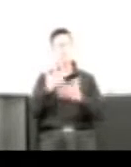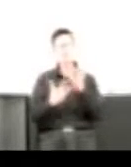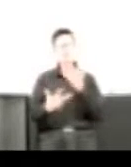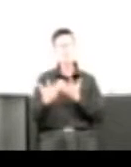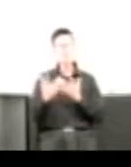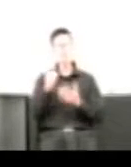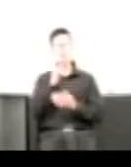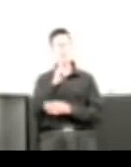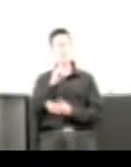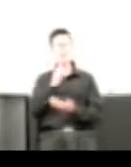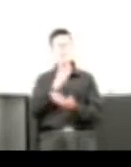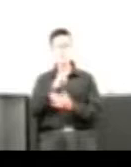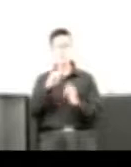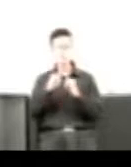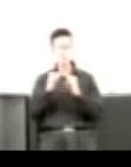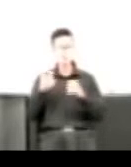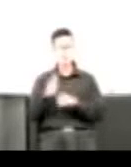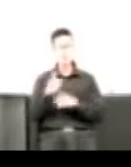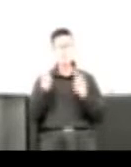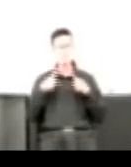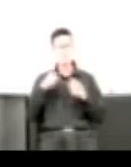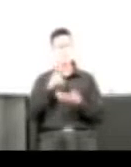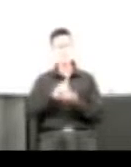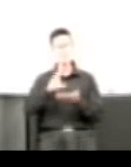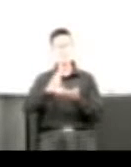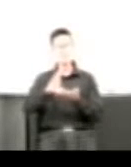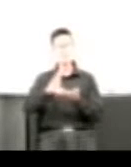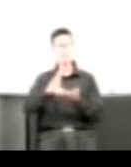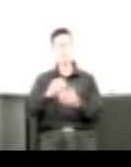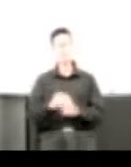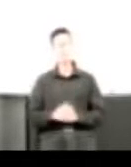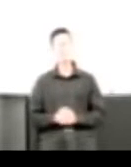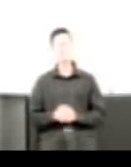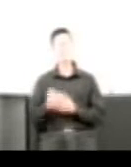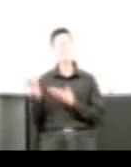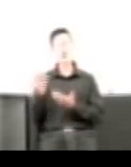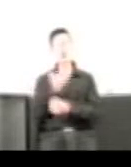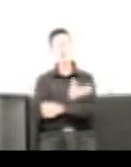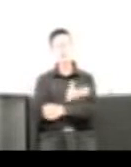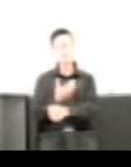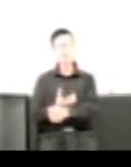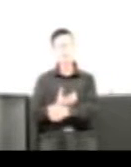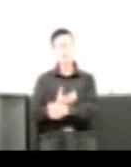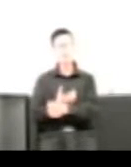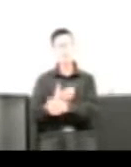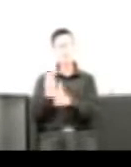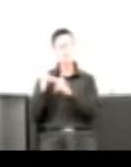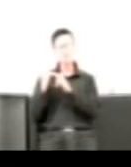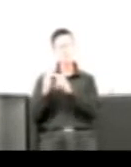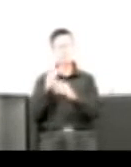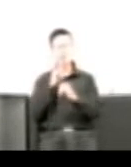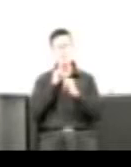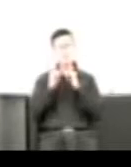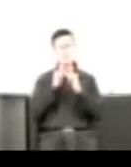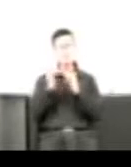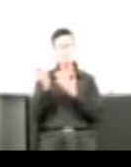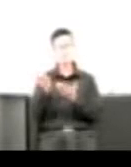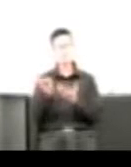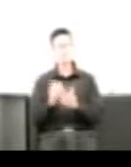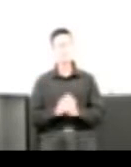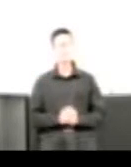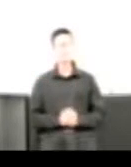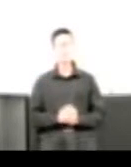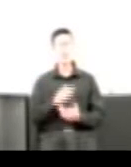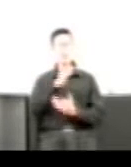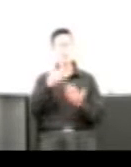mexicana del Instituto Guanajuatense para las Personas con Discapacidad, quienes nos acompañarán durante la interpretación de este evento. A